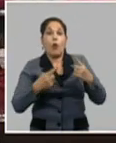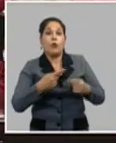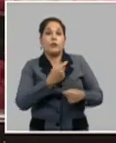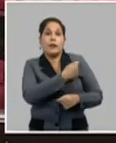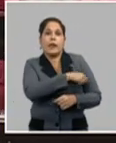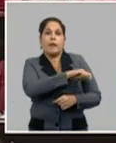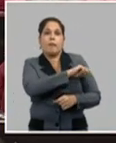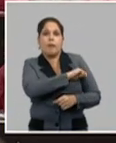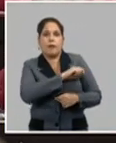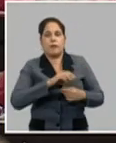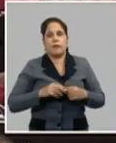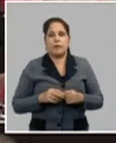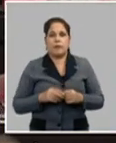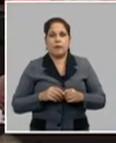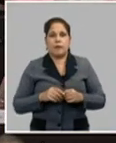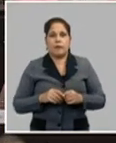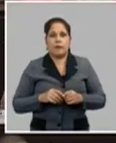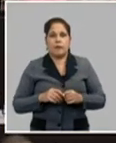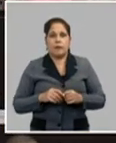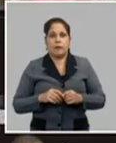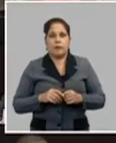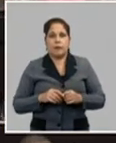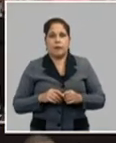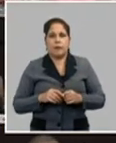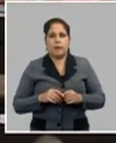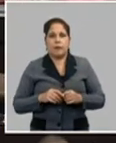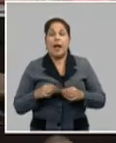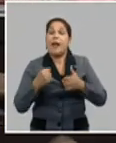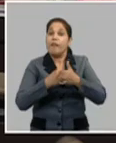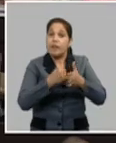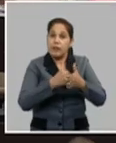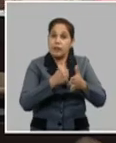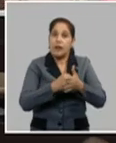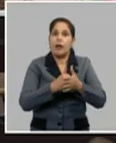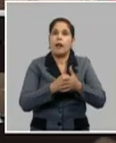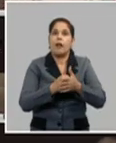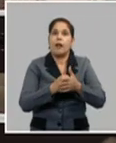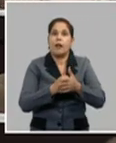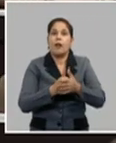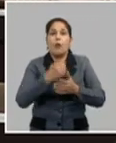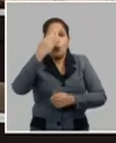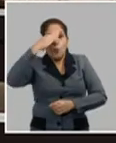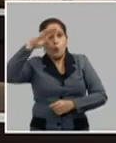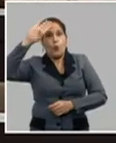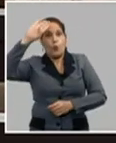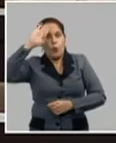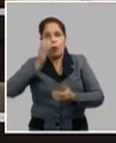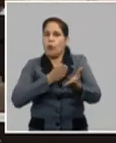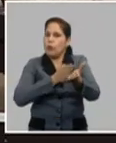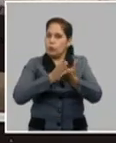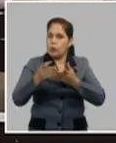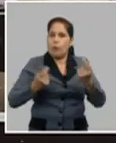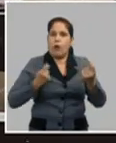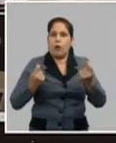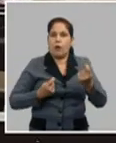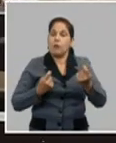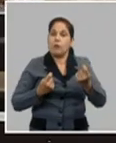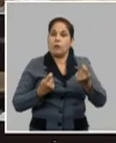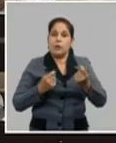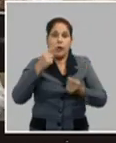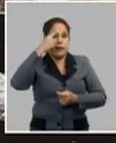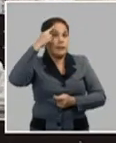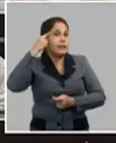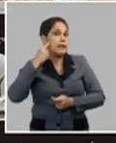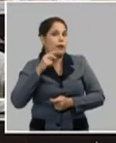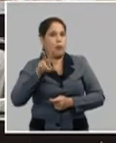siglo XIX. Lo enfrentamos las generaciones de cubanos que continuamos la lucha en el